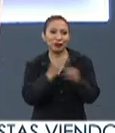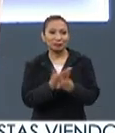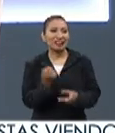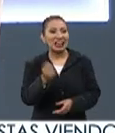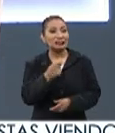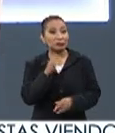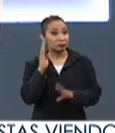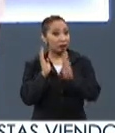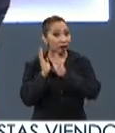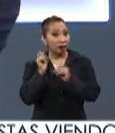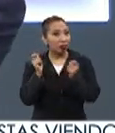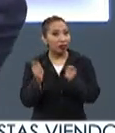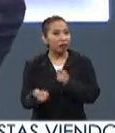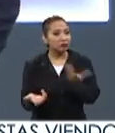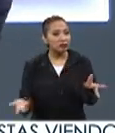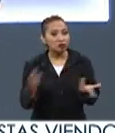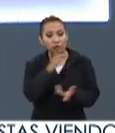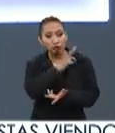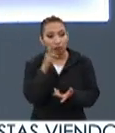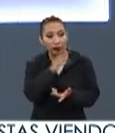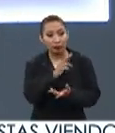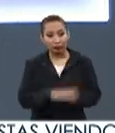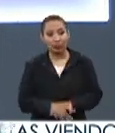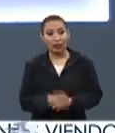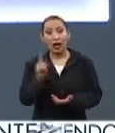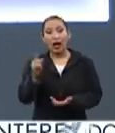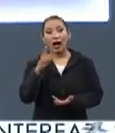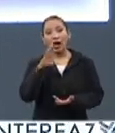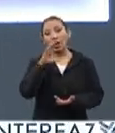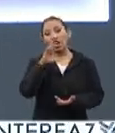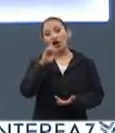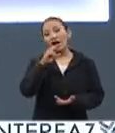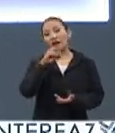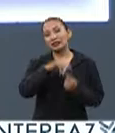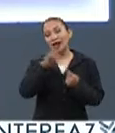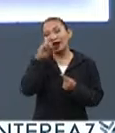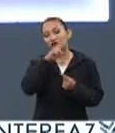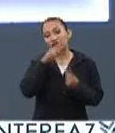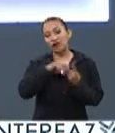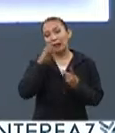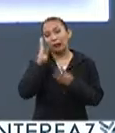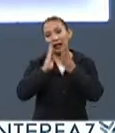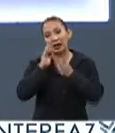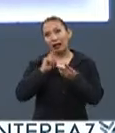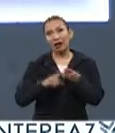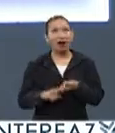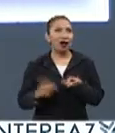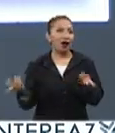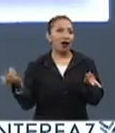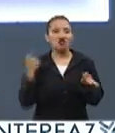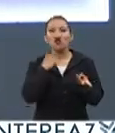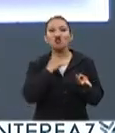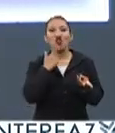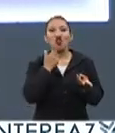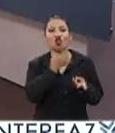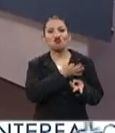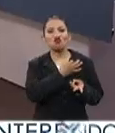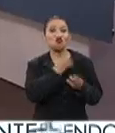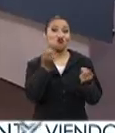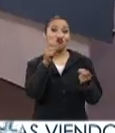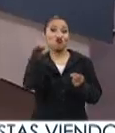¿A Bélgica? No, Bélgica es como... Rusia. Pues hay Croacia, Rusia, Bélgica. Mucho rojo todavía. Así